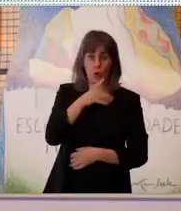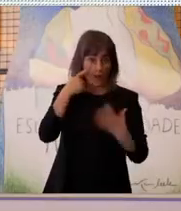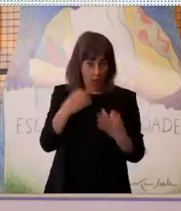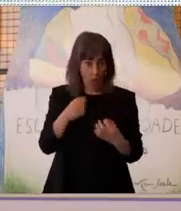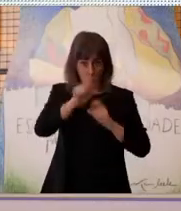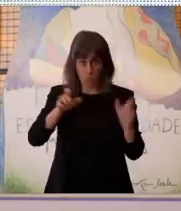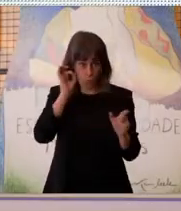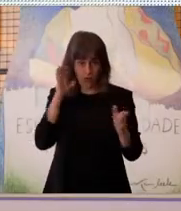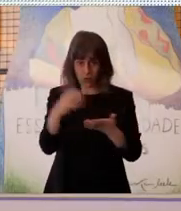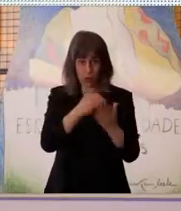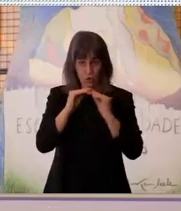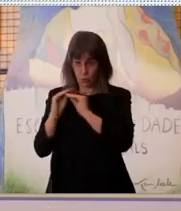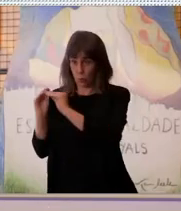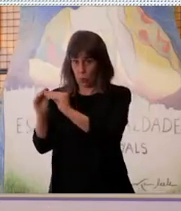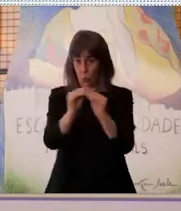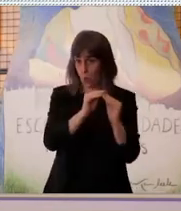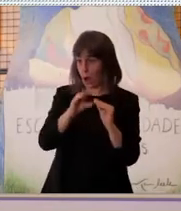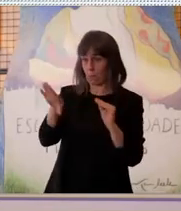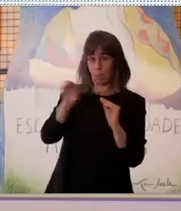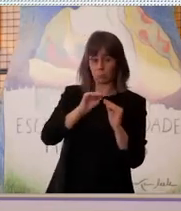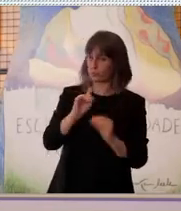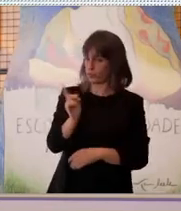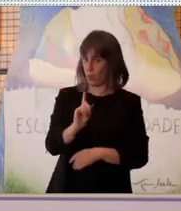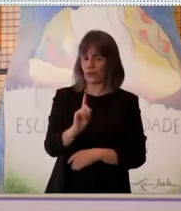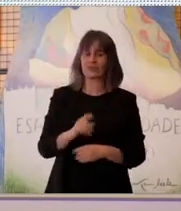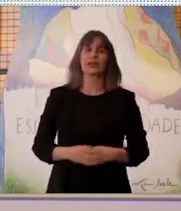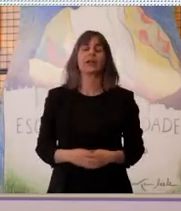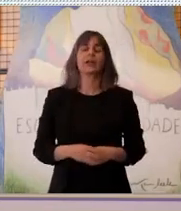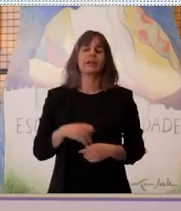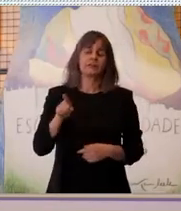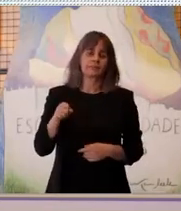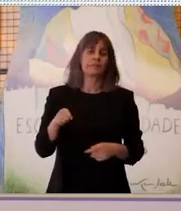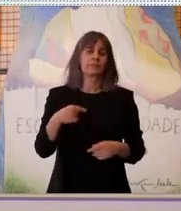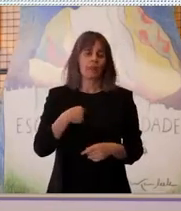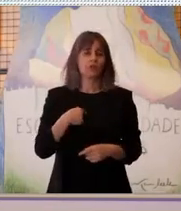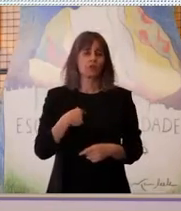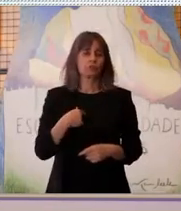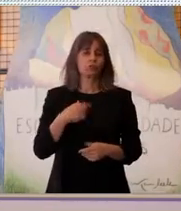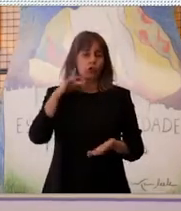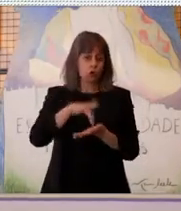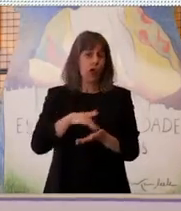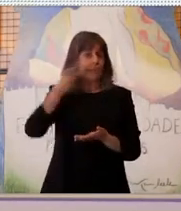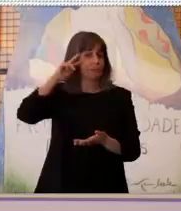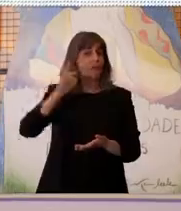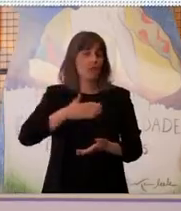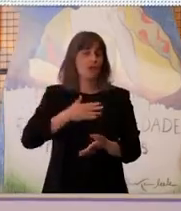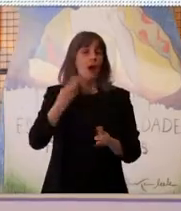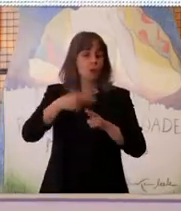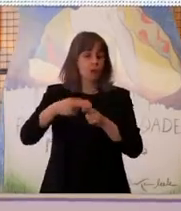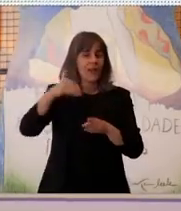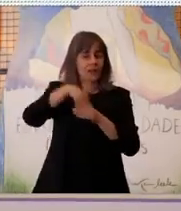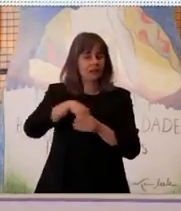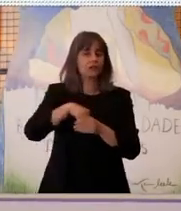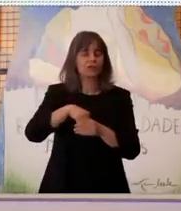de la de la misma manera etcétera no esto de alguna manera sí que es verdad que mi paso por la política En ese sentido me ha abierto un